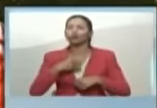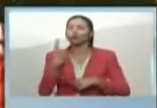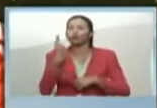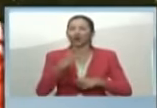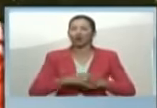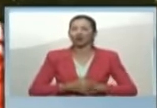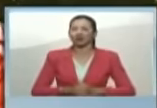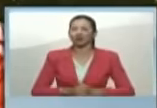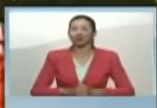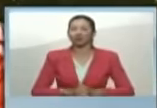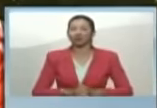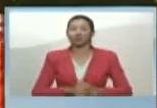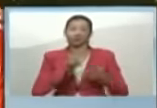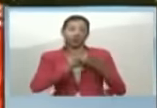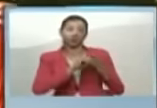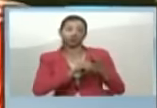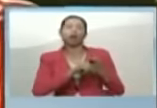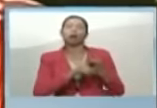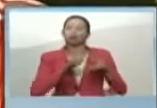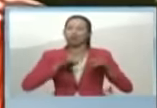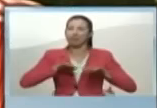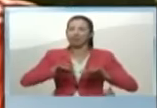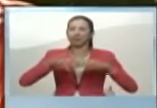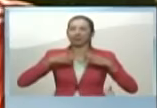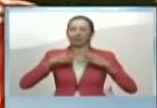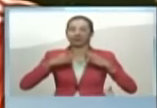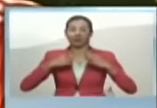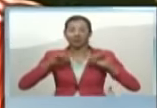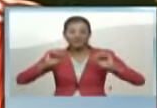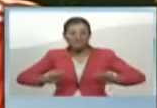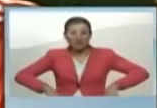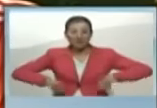digo Silvia y ella ra, ra, ra, me cose estos pantalones, me lo hizo ella.